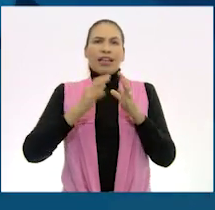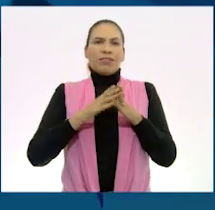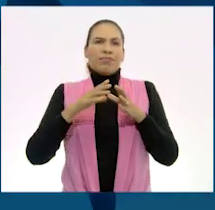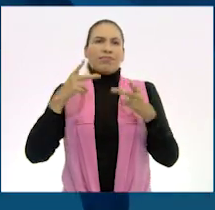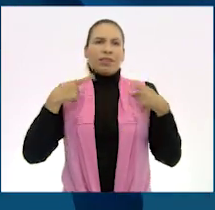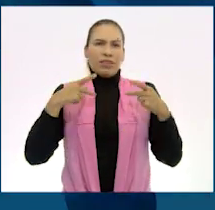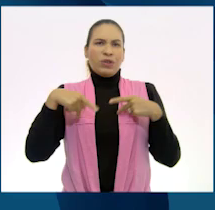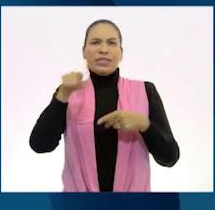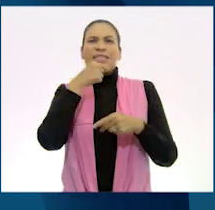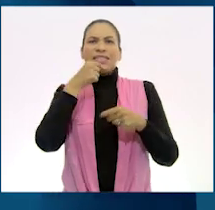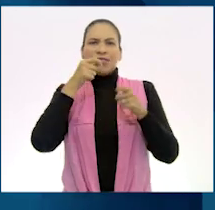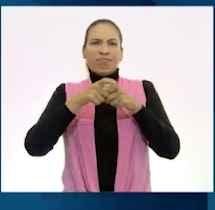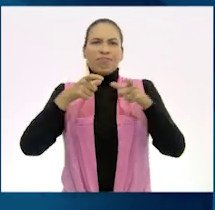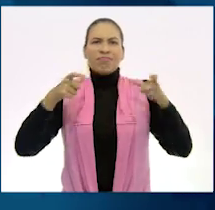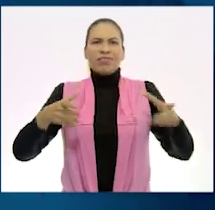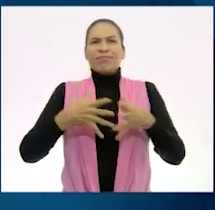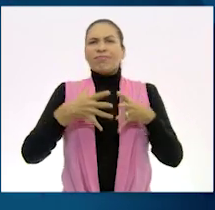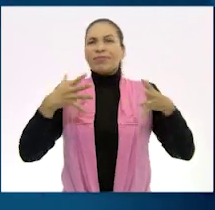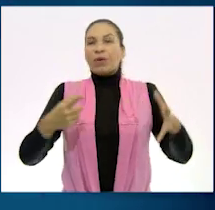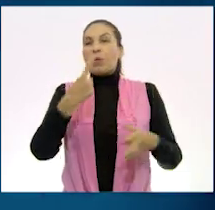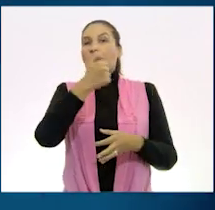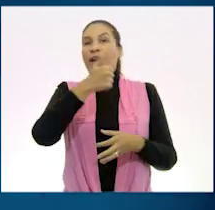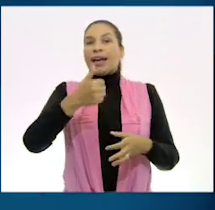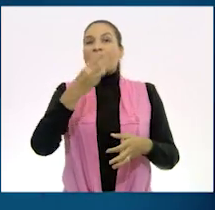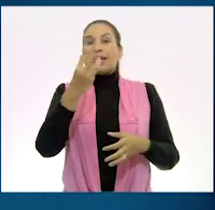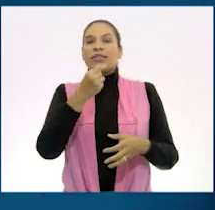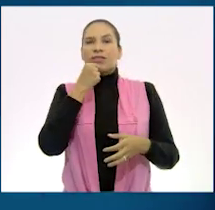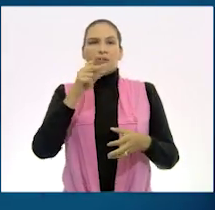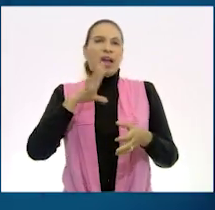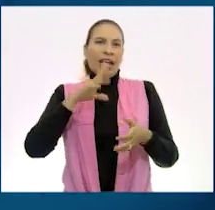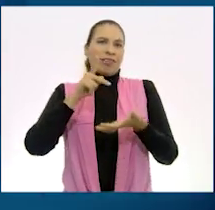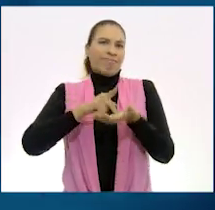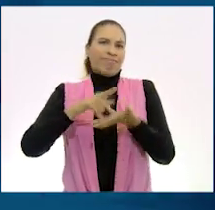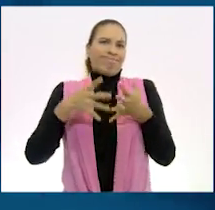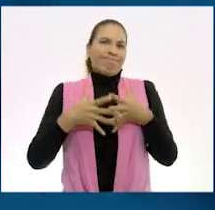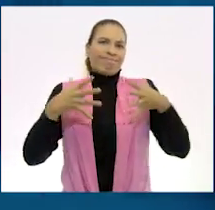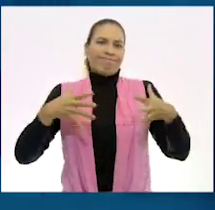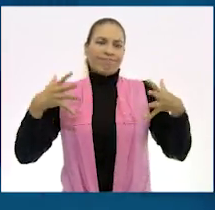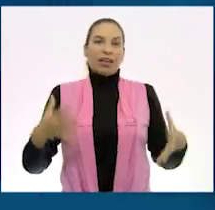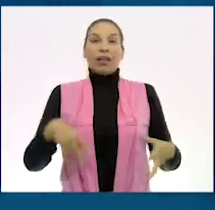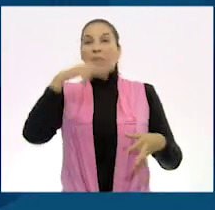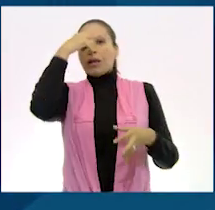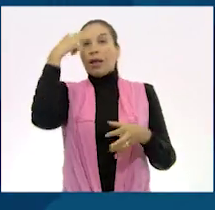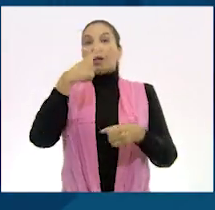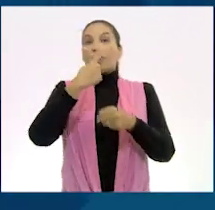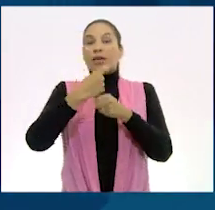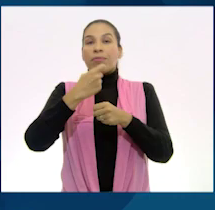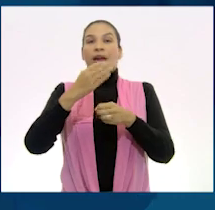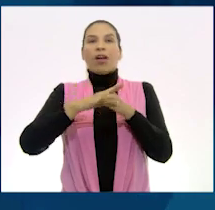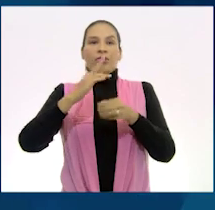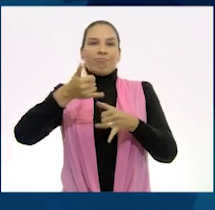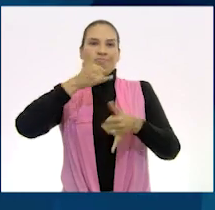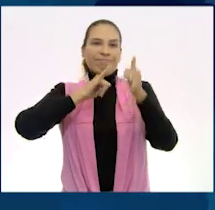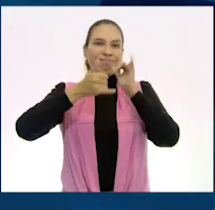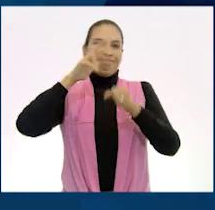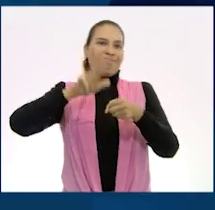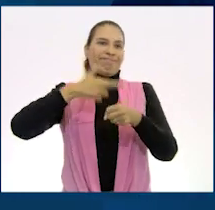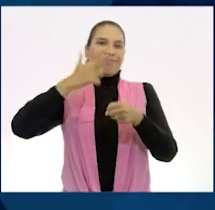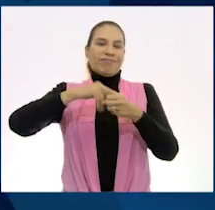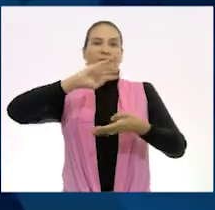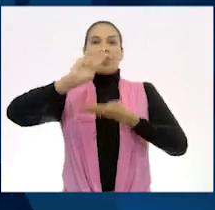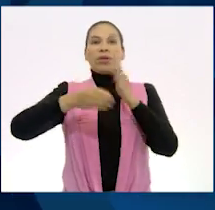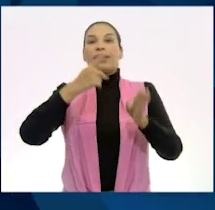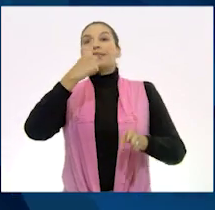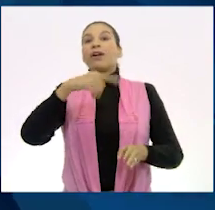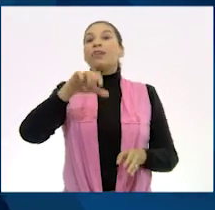obesidad infantil, ya que uno de cada tres niños sufre sobrepeso. México es el primer consumidor de refresco en el mundo. Se